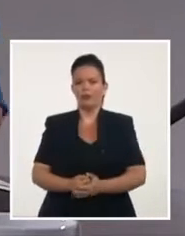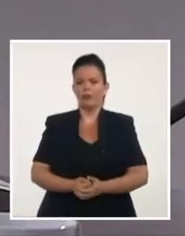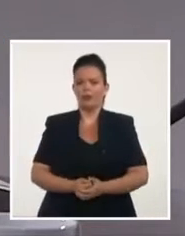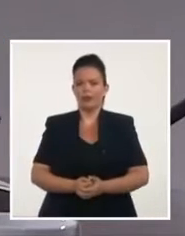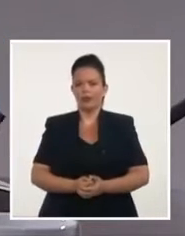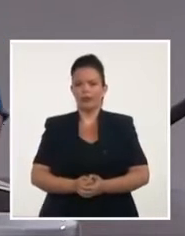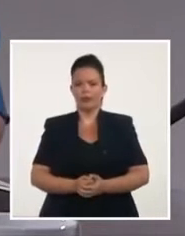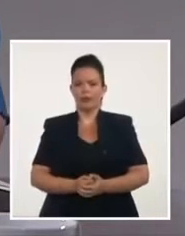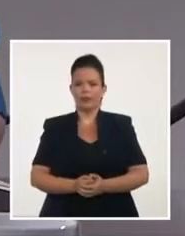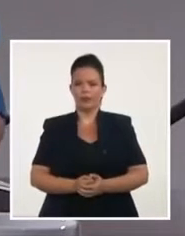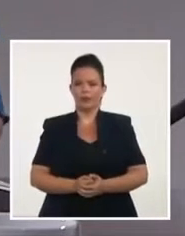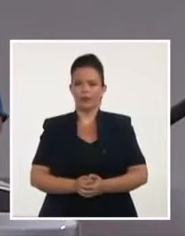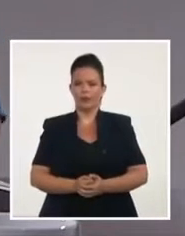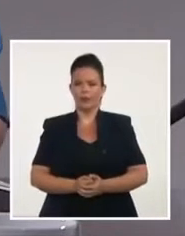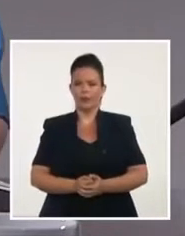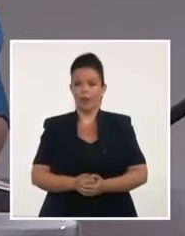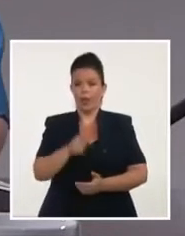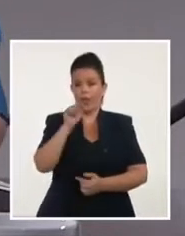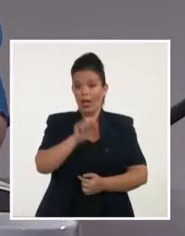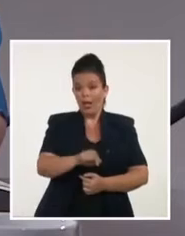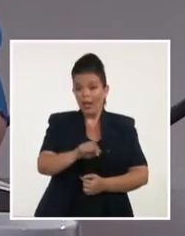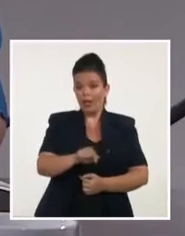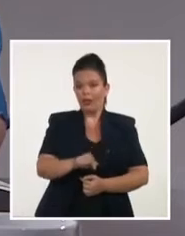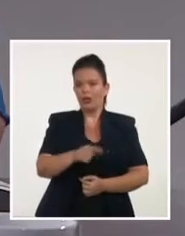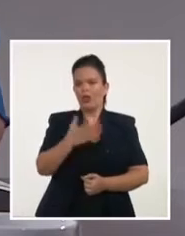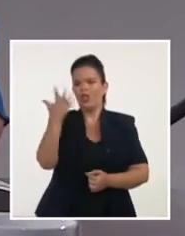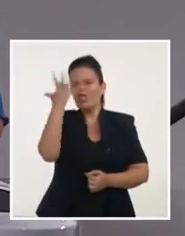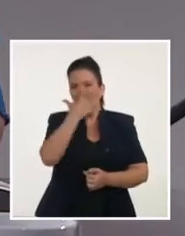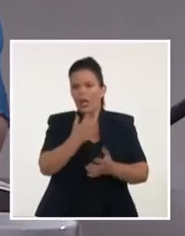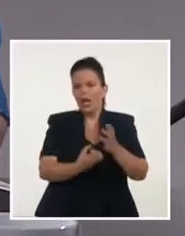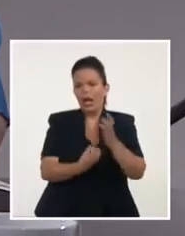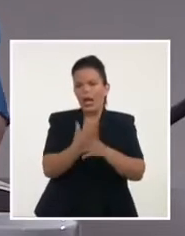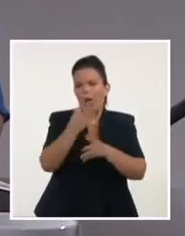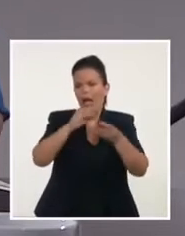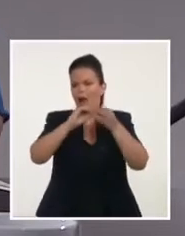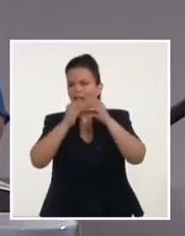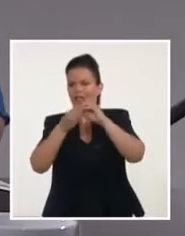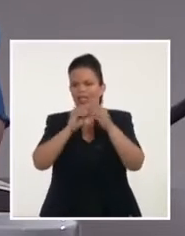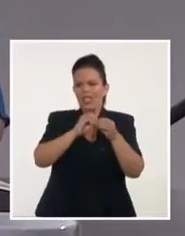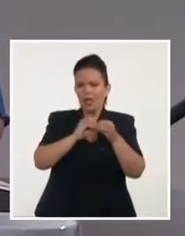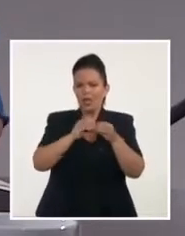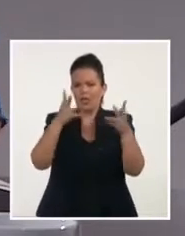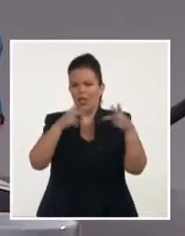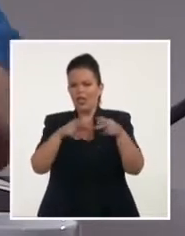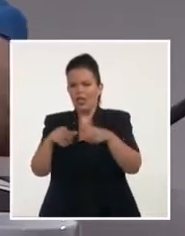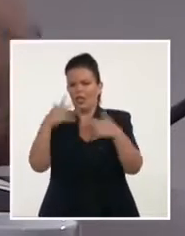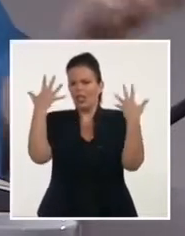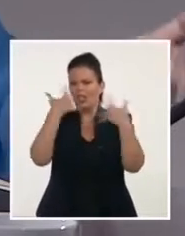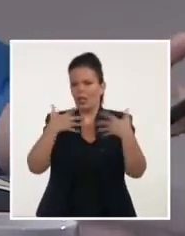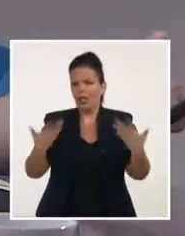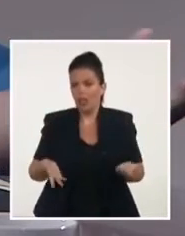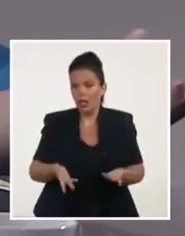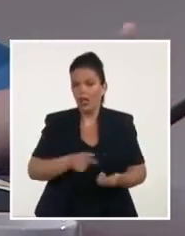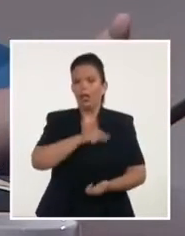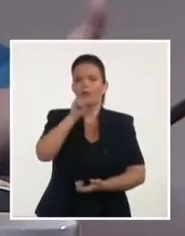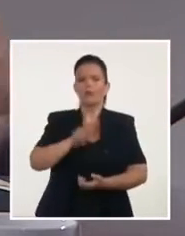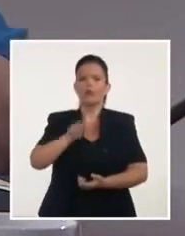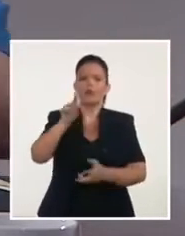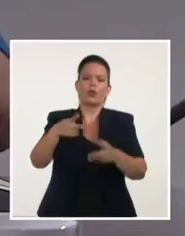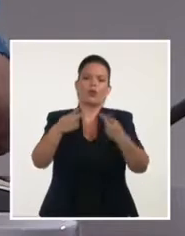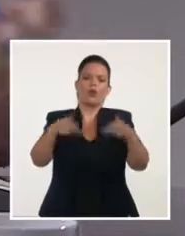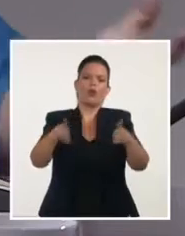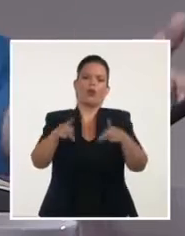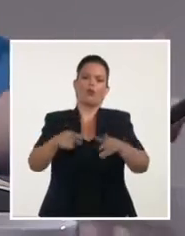lo hacen expertos que saben bien cómo se diseña y lo hacen a propósito. ¿Para qué? Para decirlo, esto es igual que todo lo